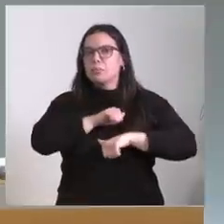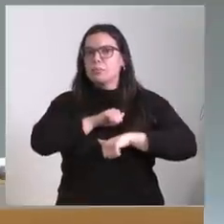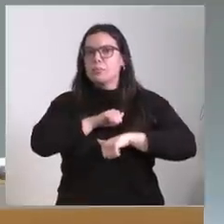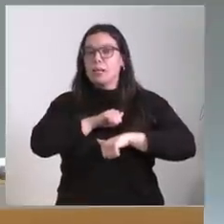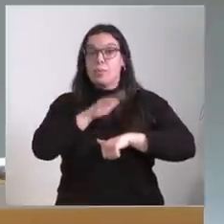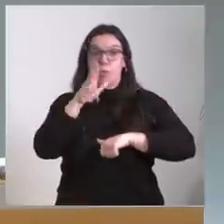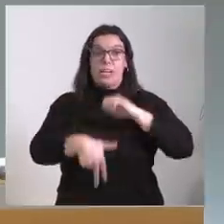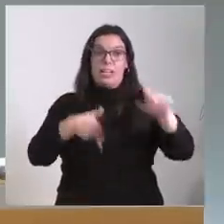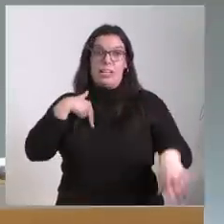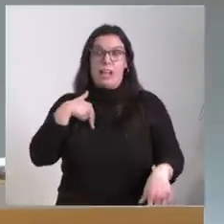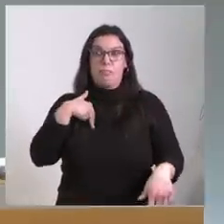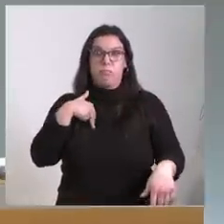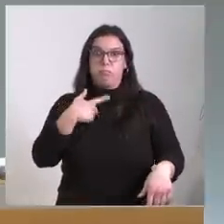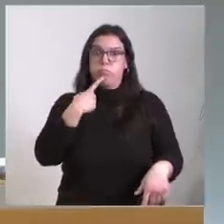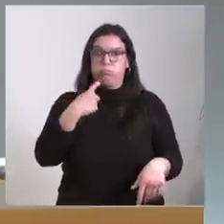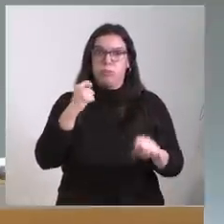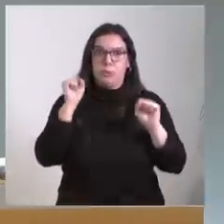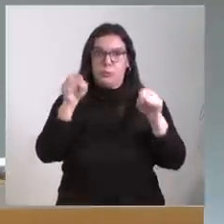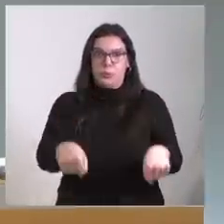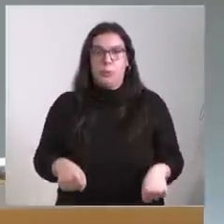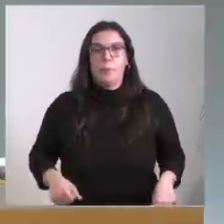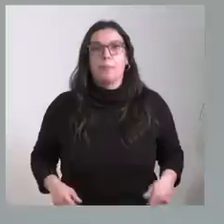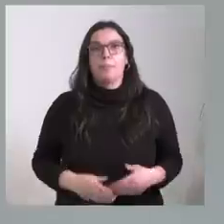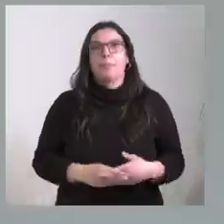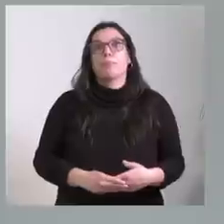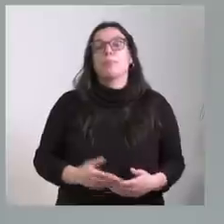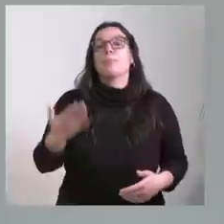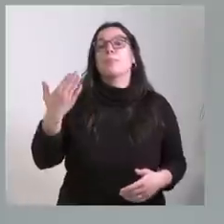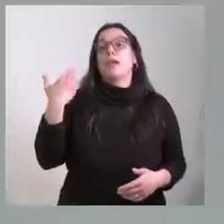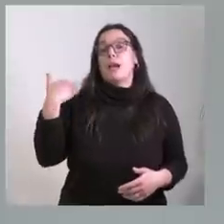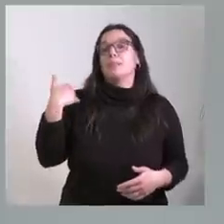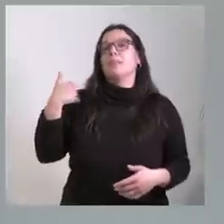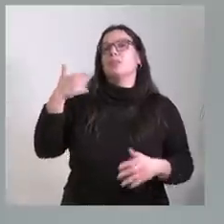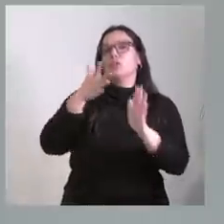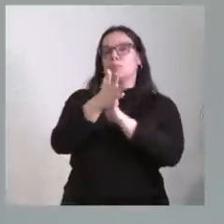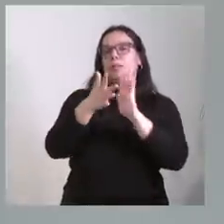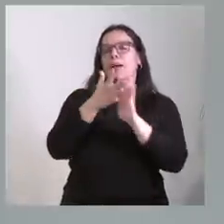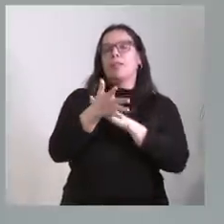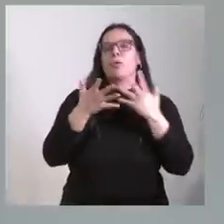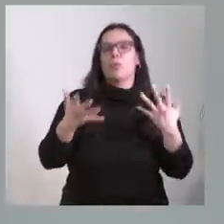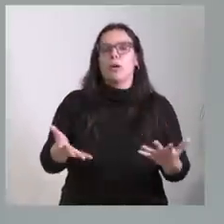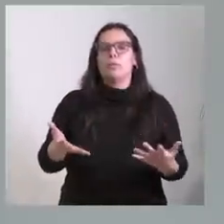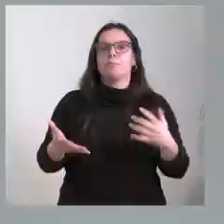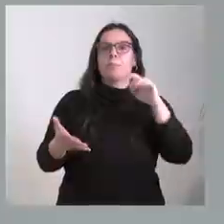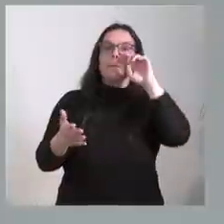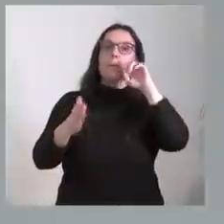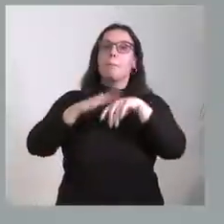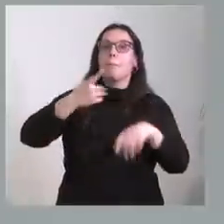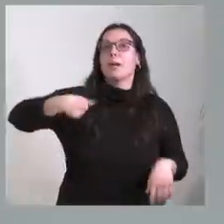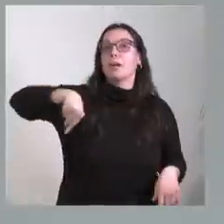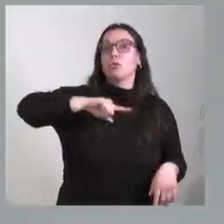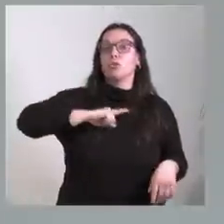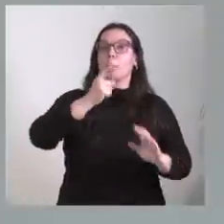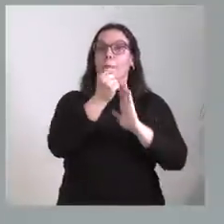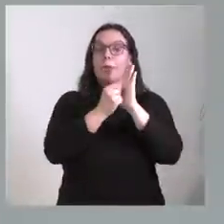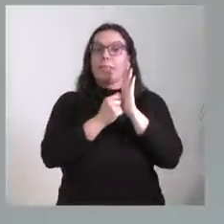que es conseguir una consulta Bueno hay algo que yo he dicho al final de Mi intervención previa Y es que para nosotros esta